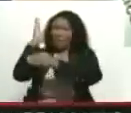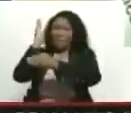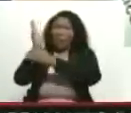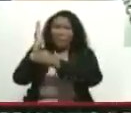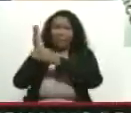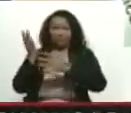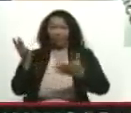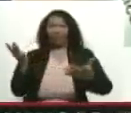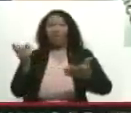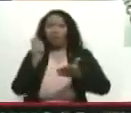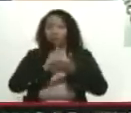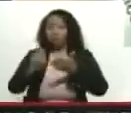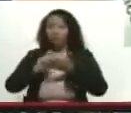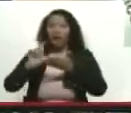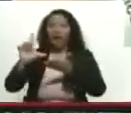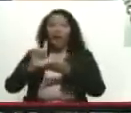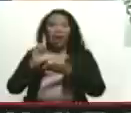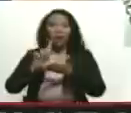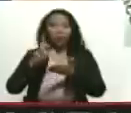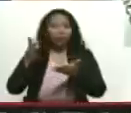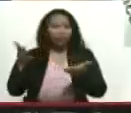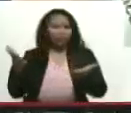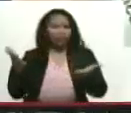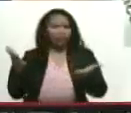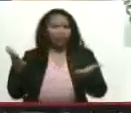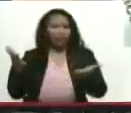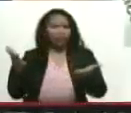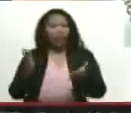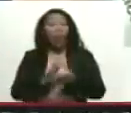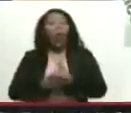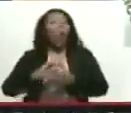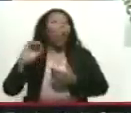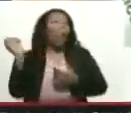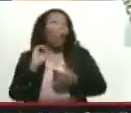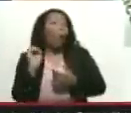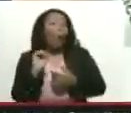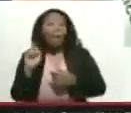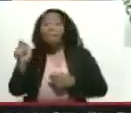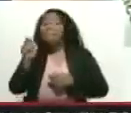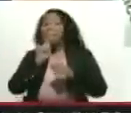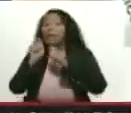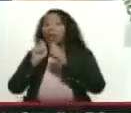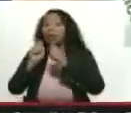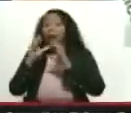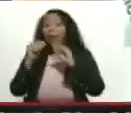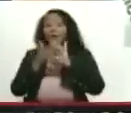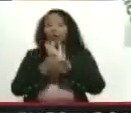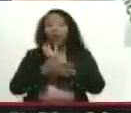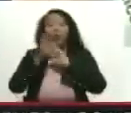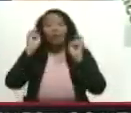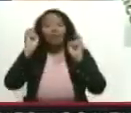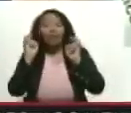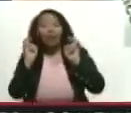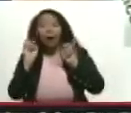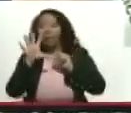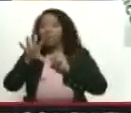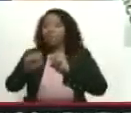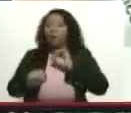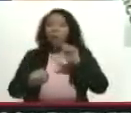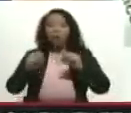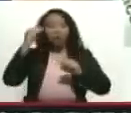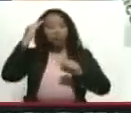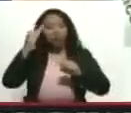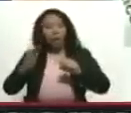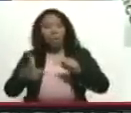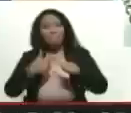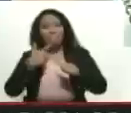por haber escrito un libro. O las periodistas que hablaban sobre las compras militares a principios de los